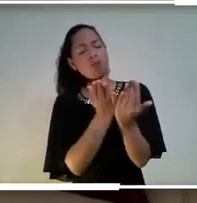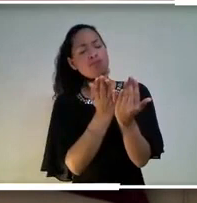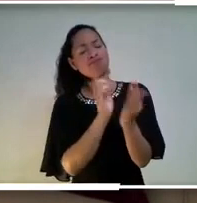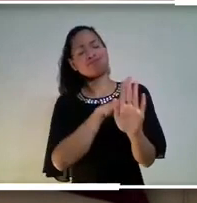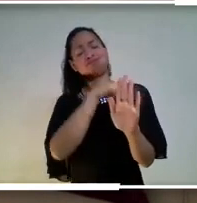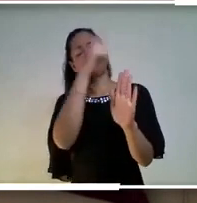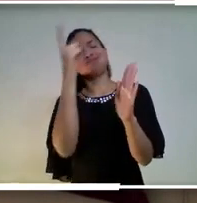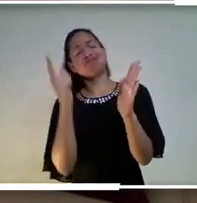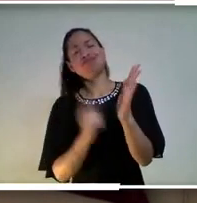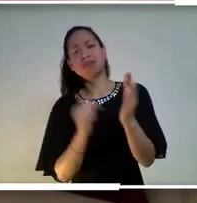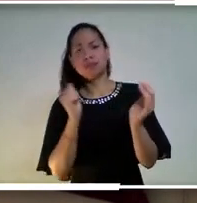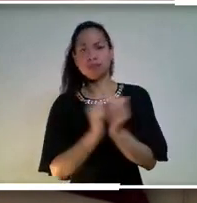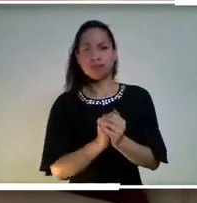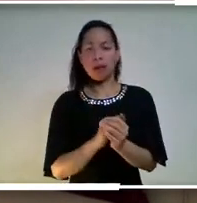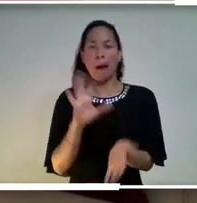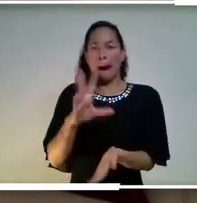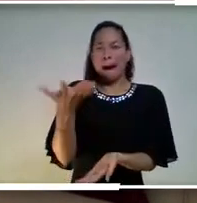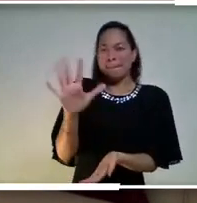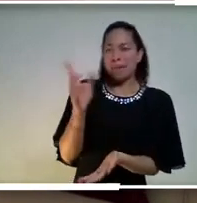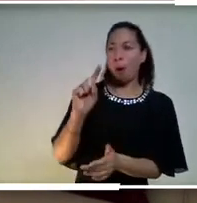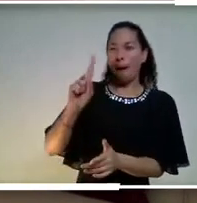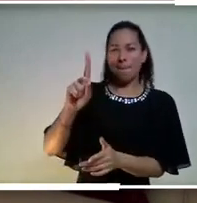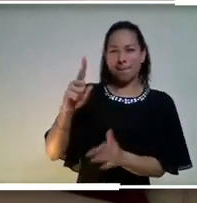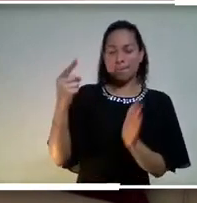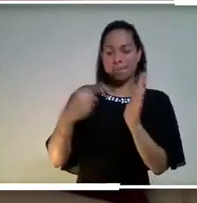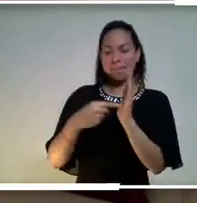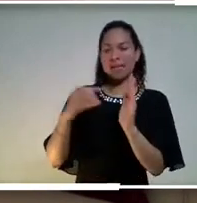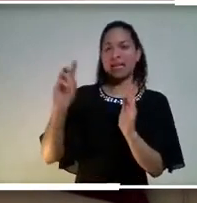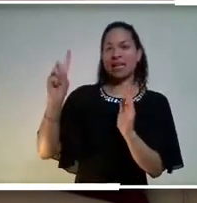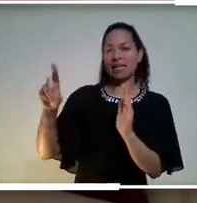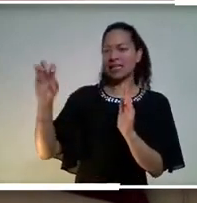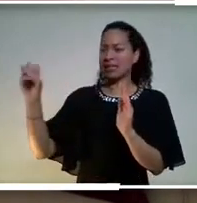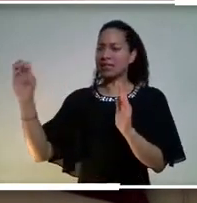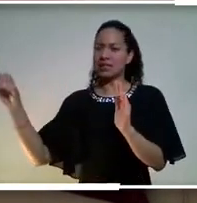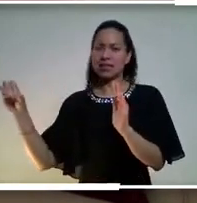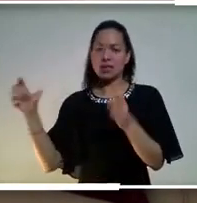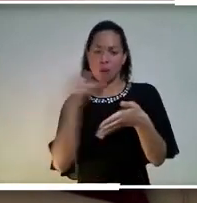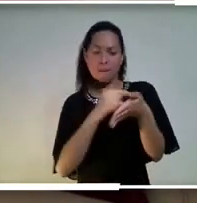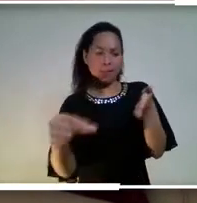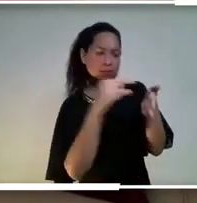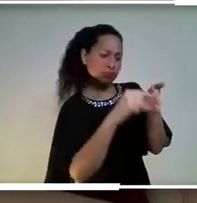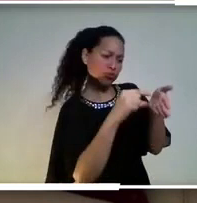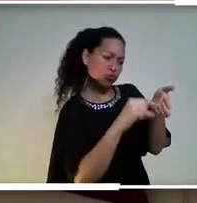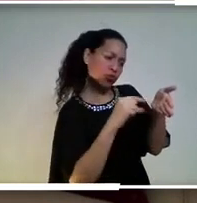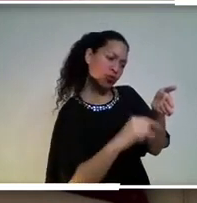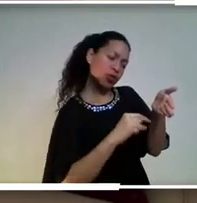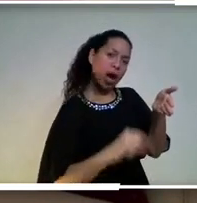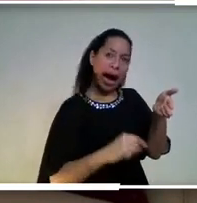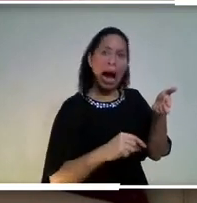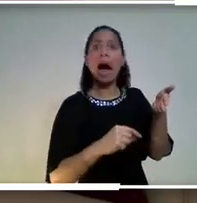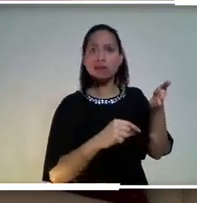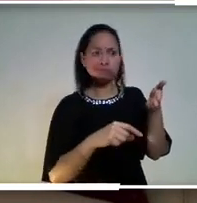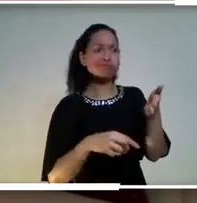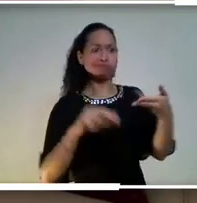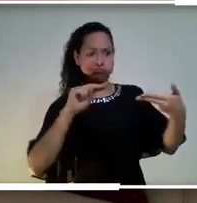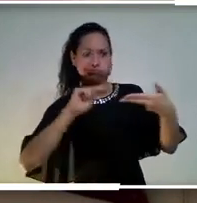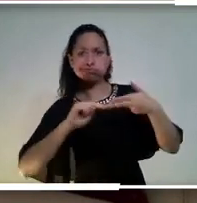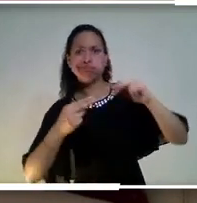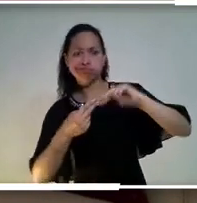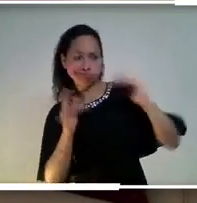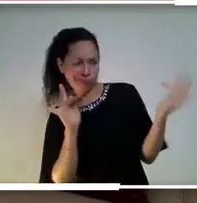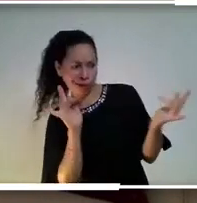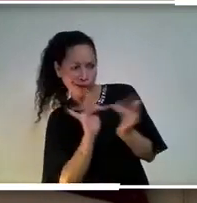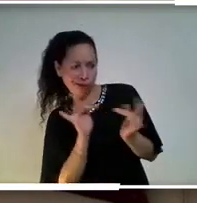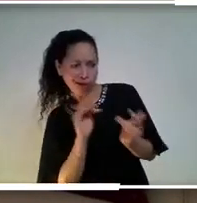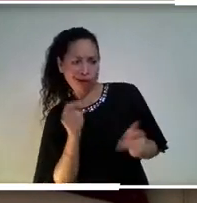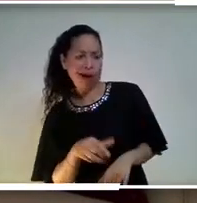versículos que nos hablan de esto pero lamentablemente es el tema más malentendido el gran engaño comenzó en el